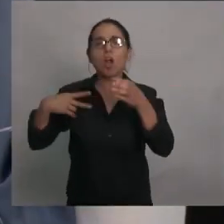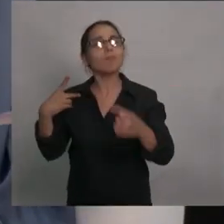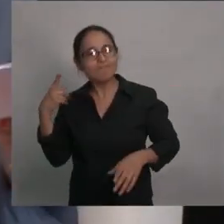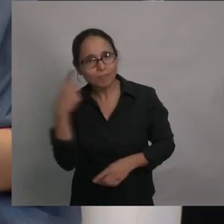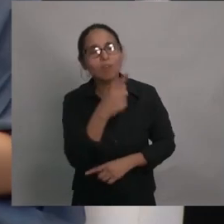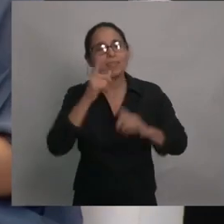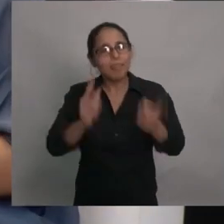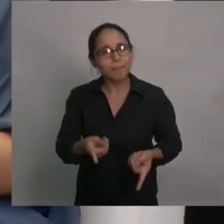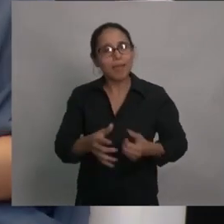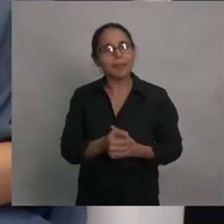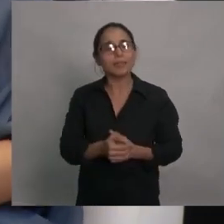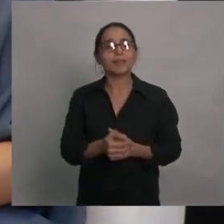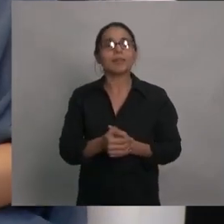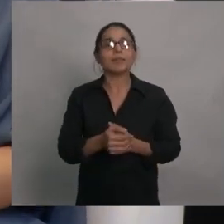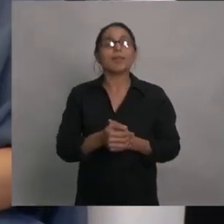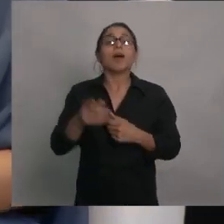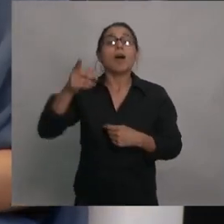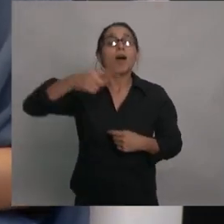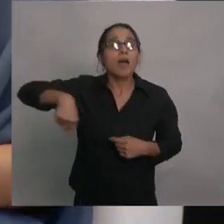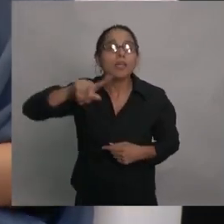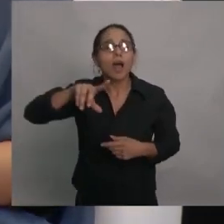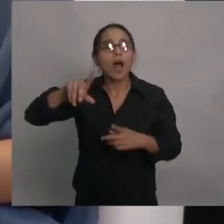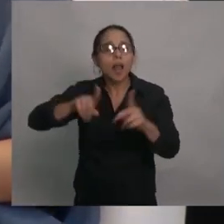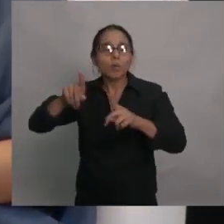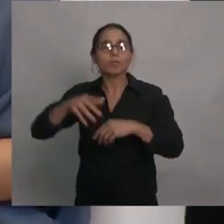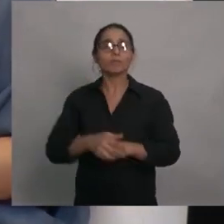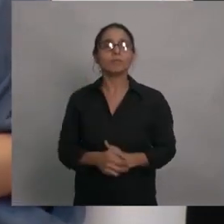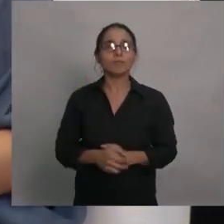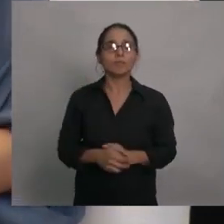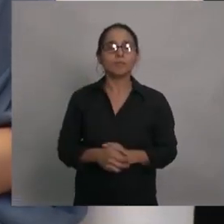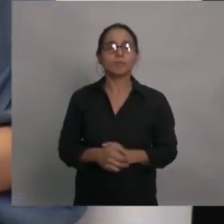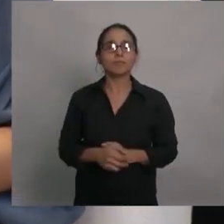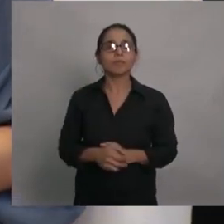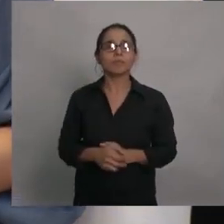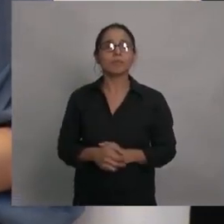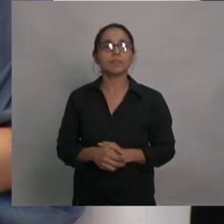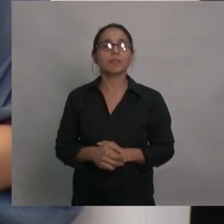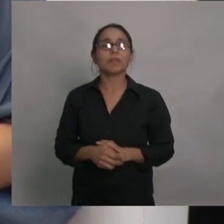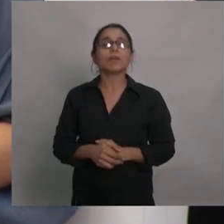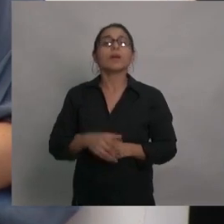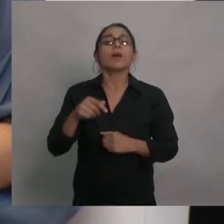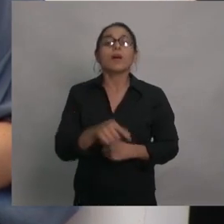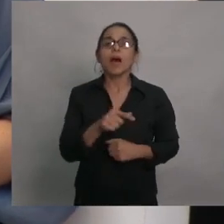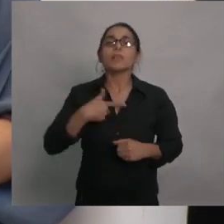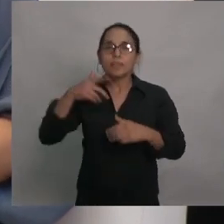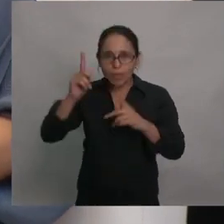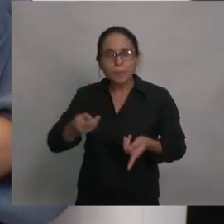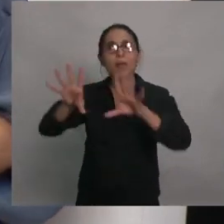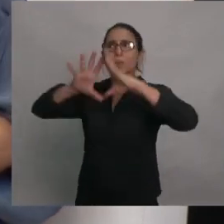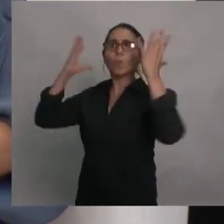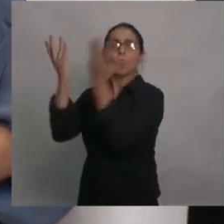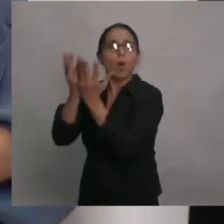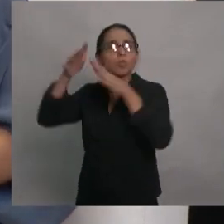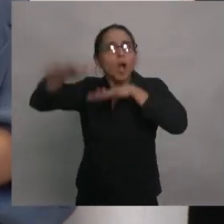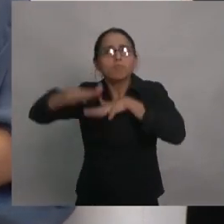de dominación que existen o bien no ven nada de malo en ellas. Si en 2008 hubo una movilización mundial contra